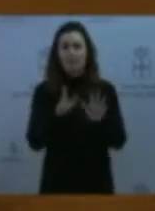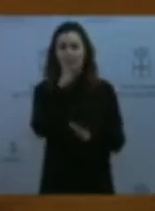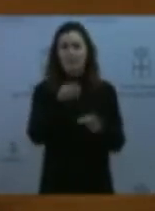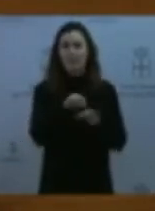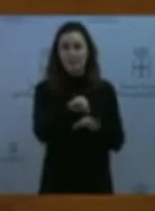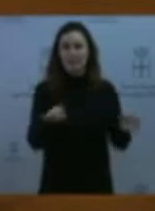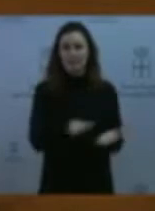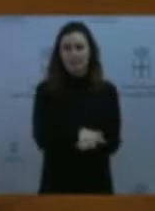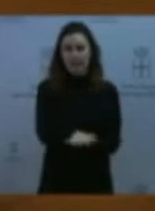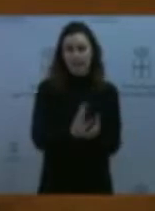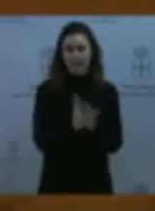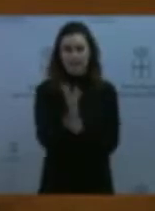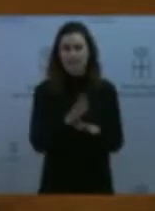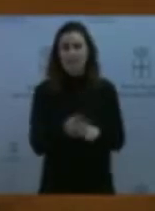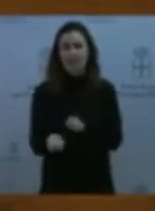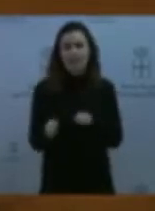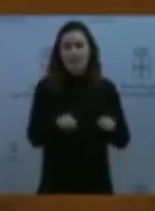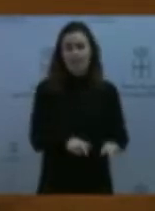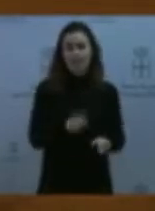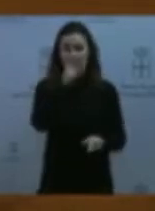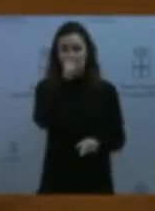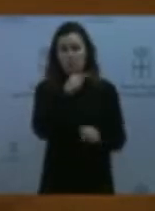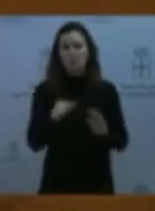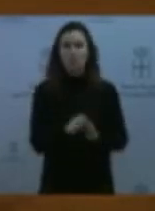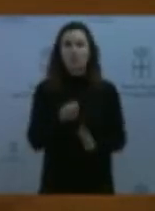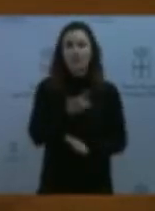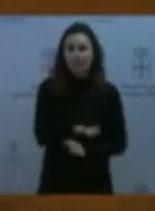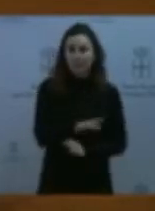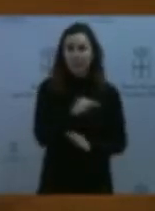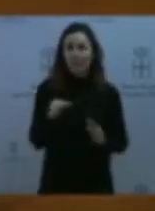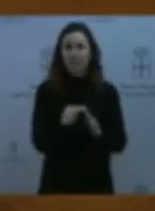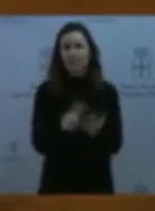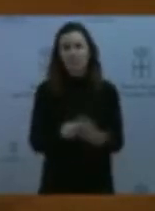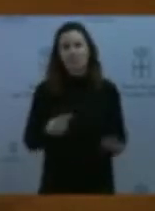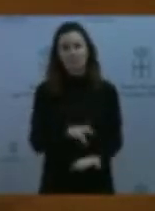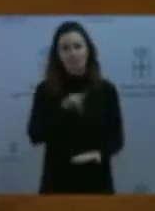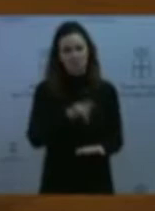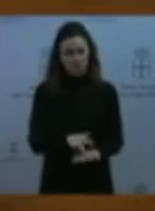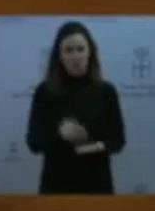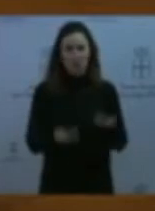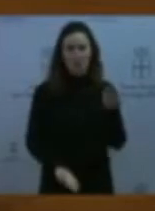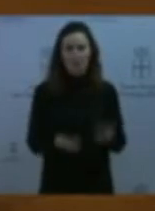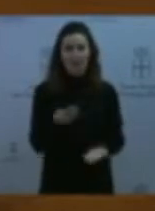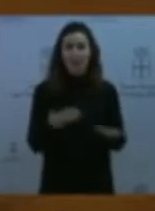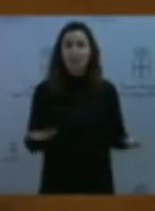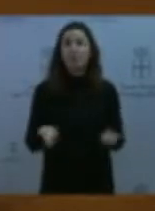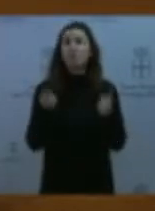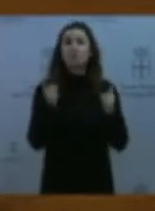del 2015 y del 2017. Lo único que me dio en materia